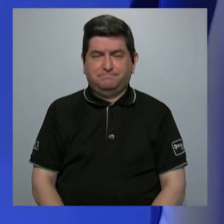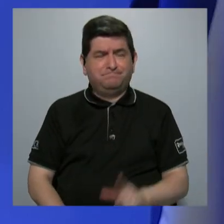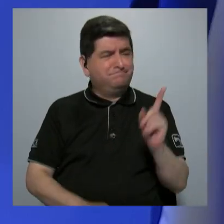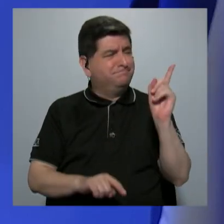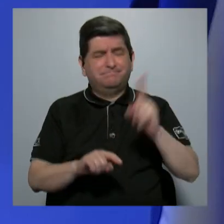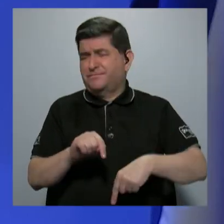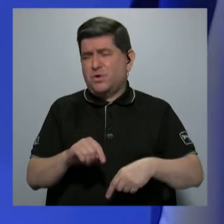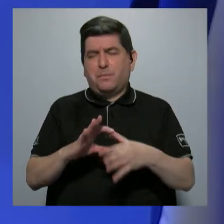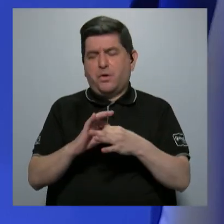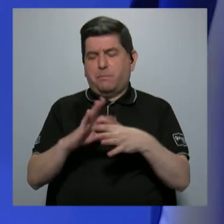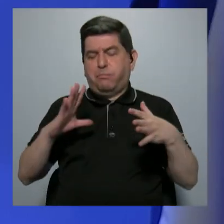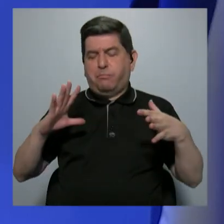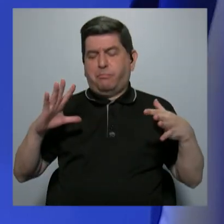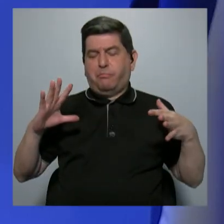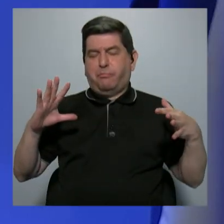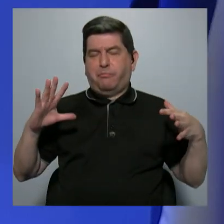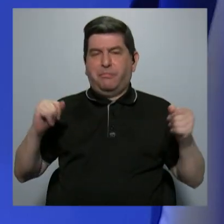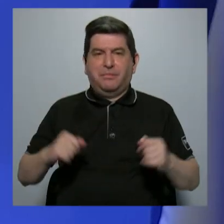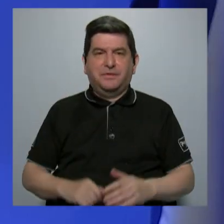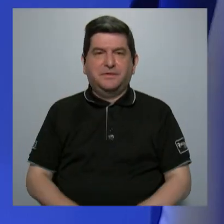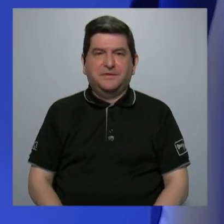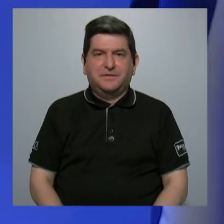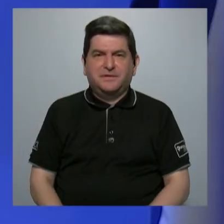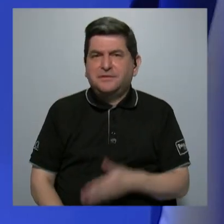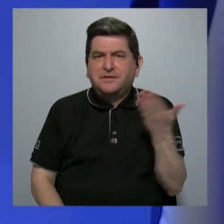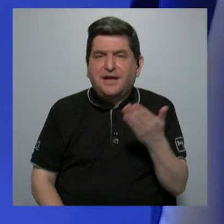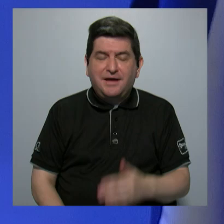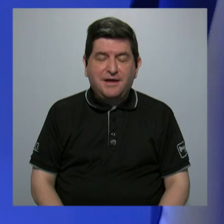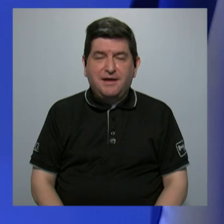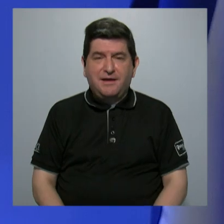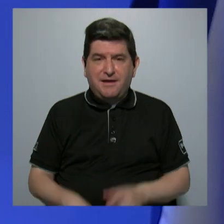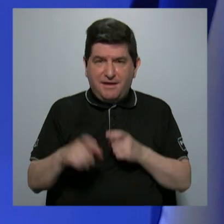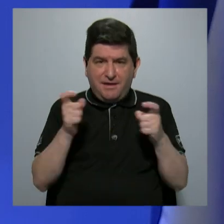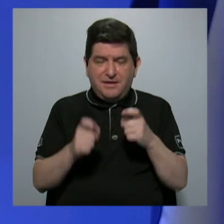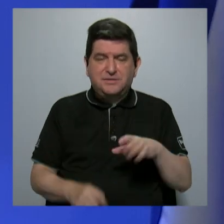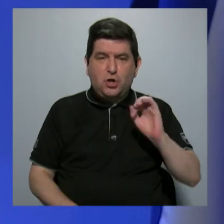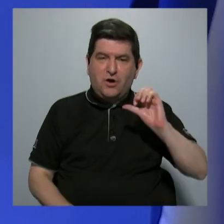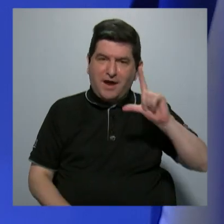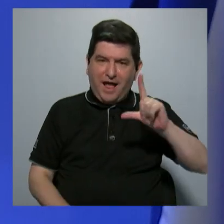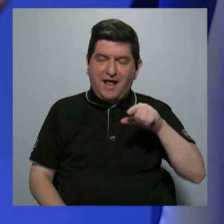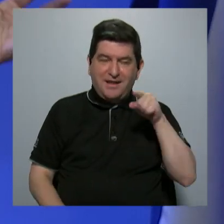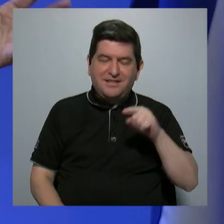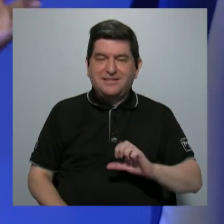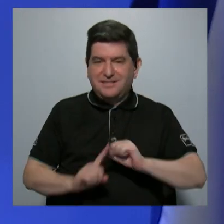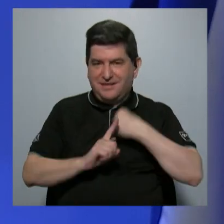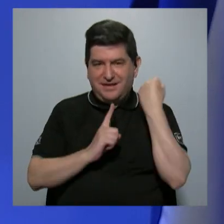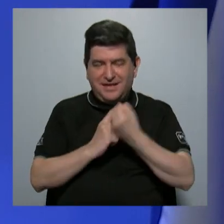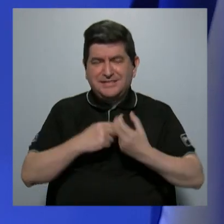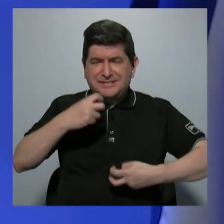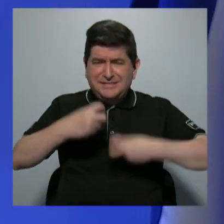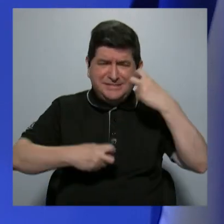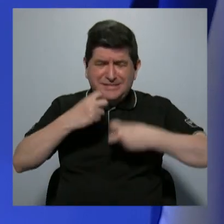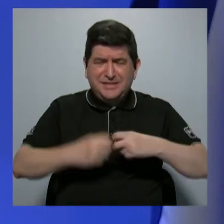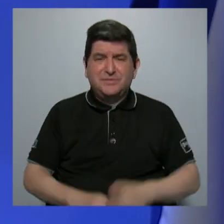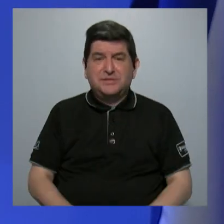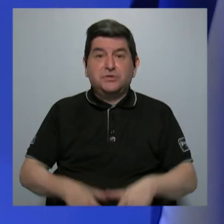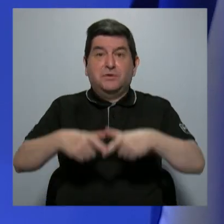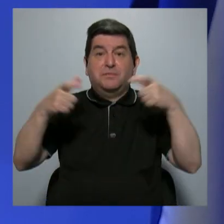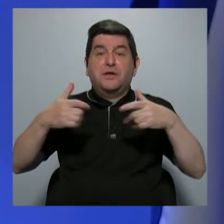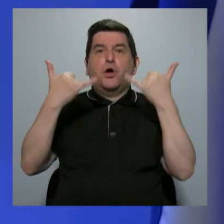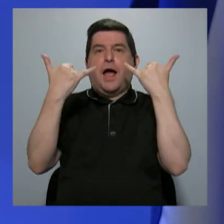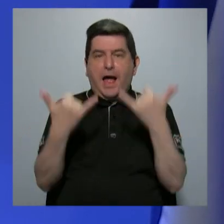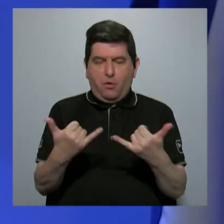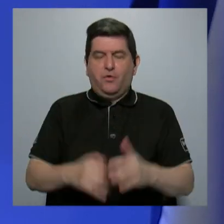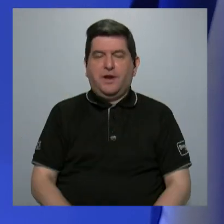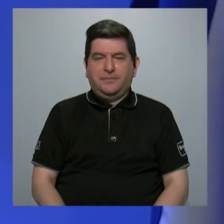puede deslindar ni desagregar la gestión de don Carlos de esta crisis, que es una crisis mayor. Ahora bien,